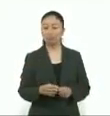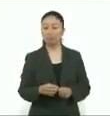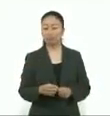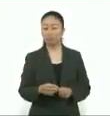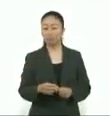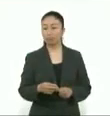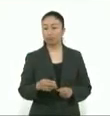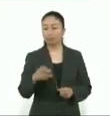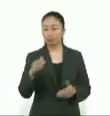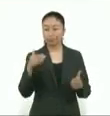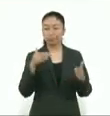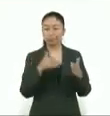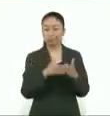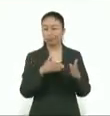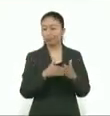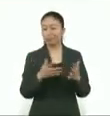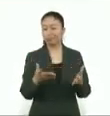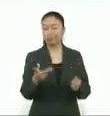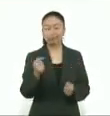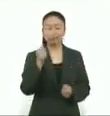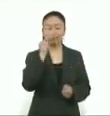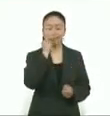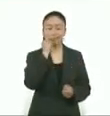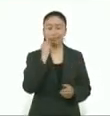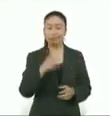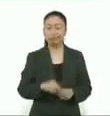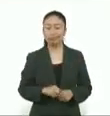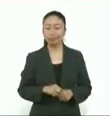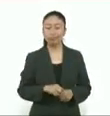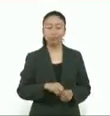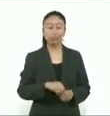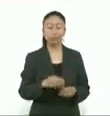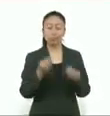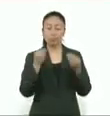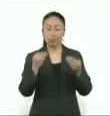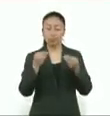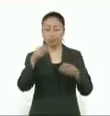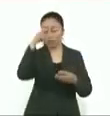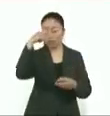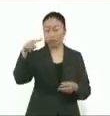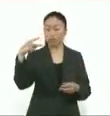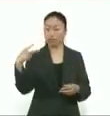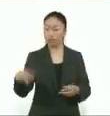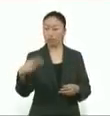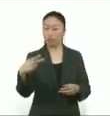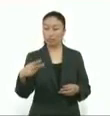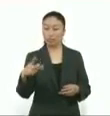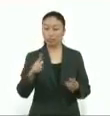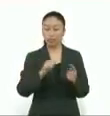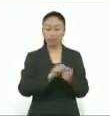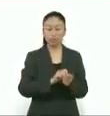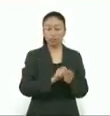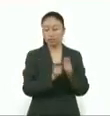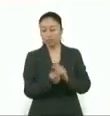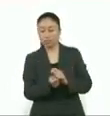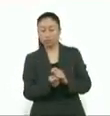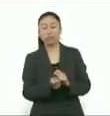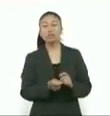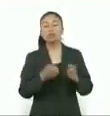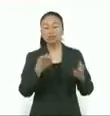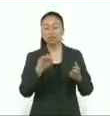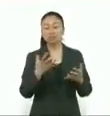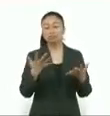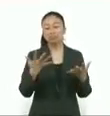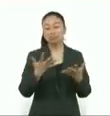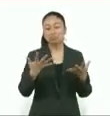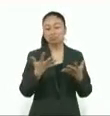o revertir la decisión de la mayoría de mexicanos. La transformación se va a consolidar